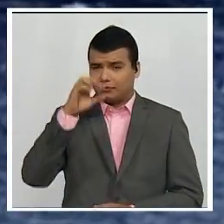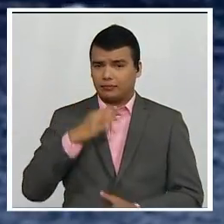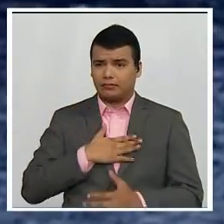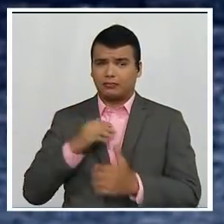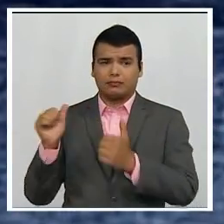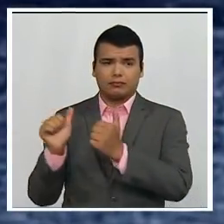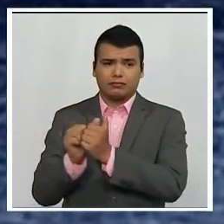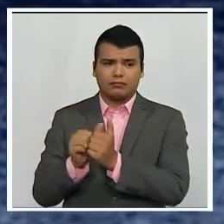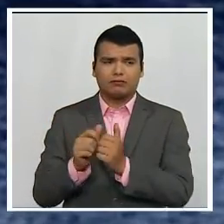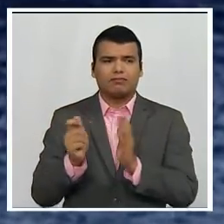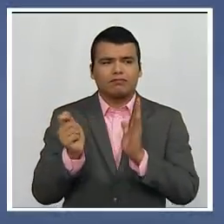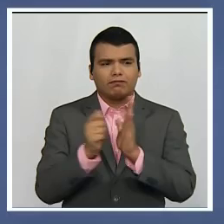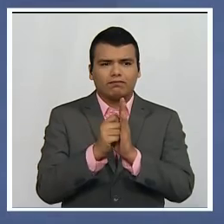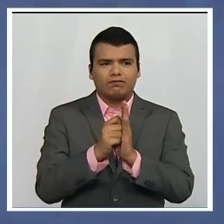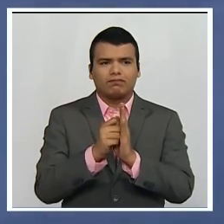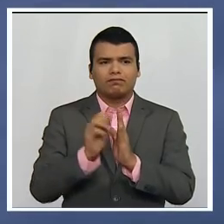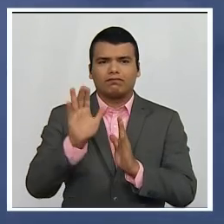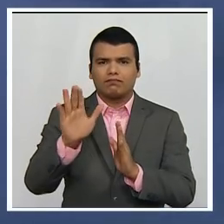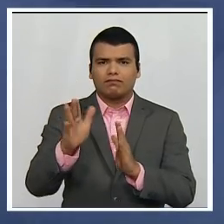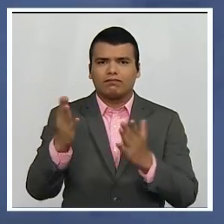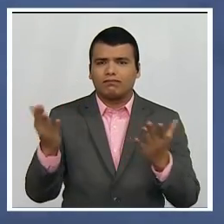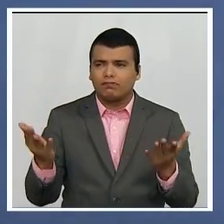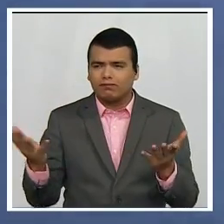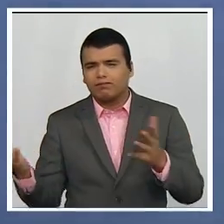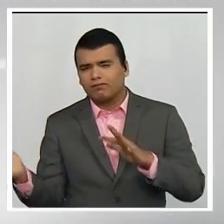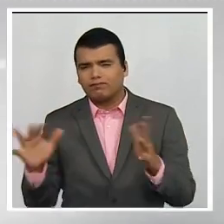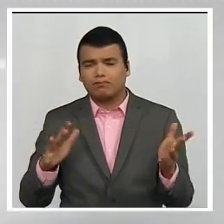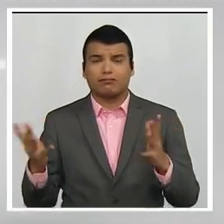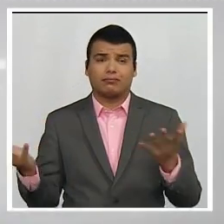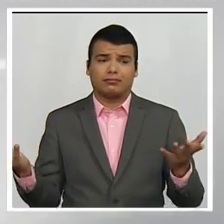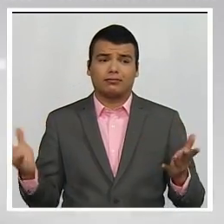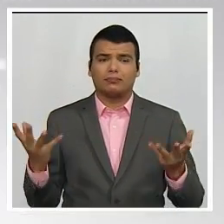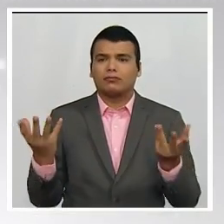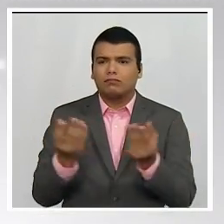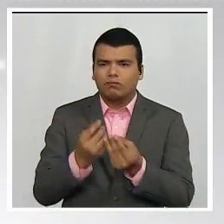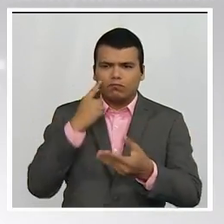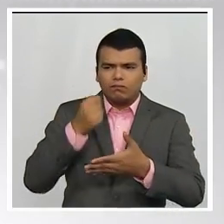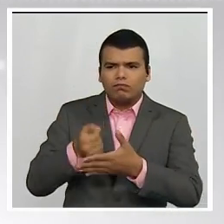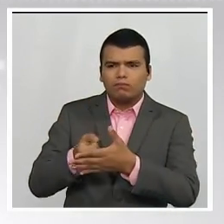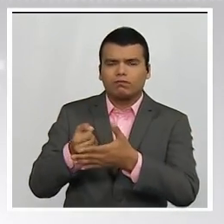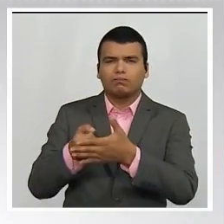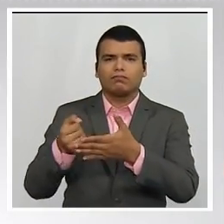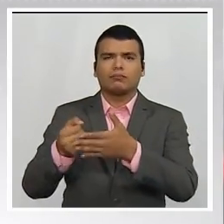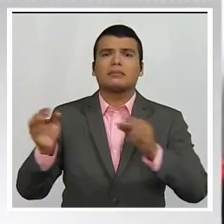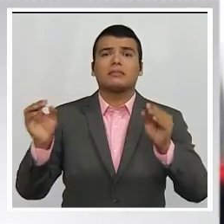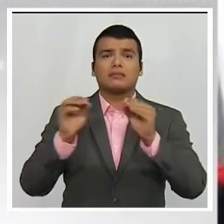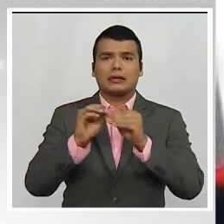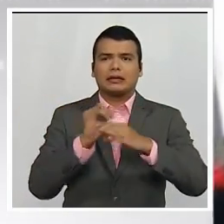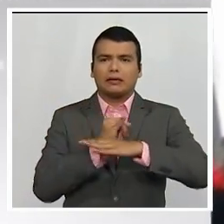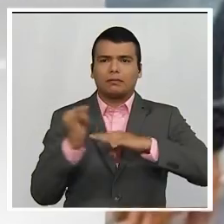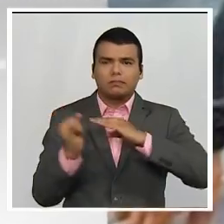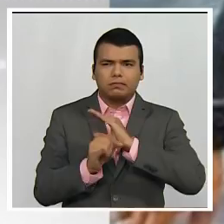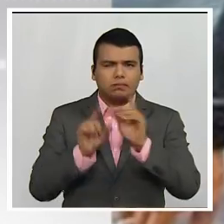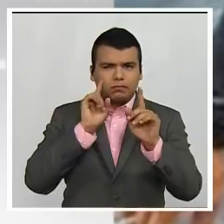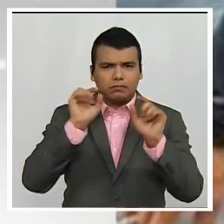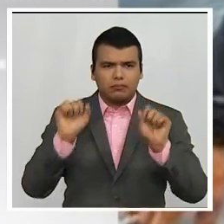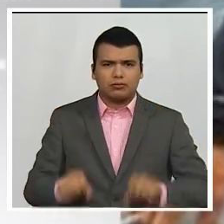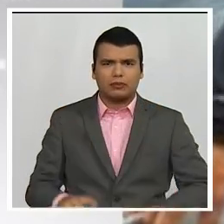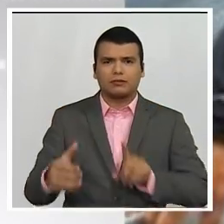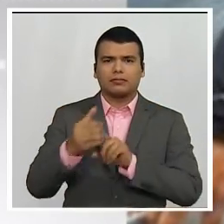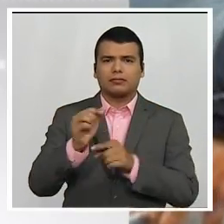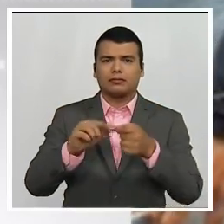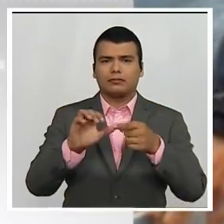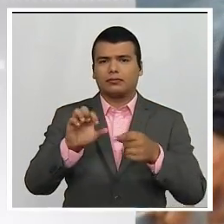calla mori pero pero a media la fuerza naval del pacífico intensificó los operativos en la isla para lograr ubicar a erika vanesa